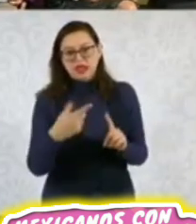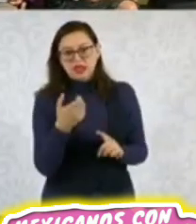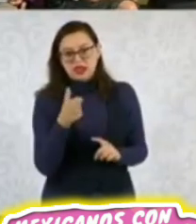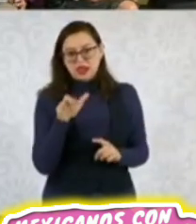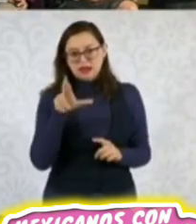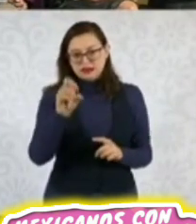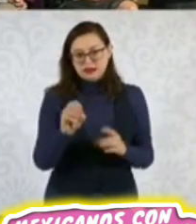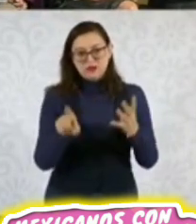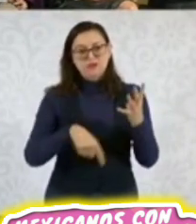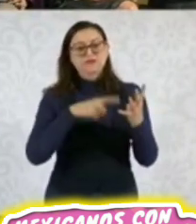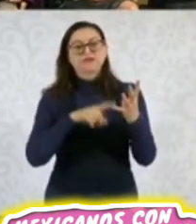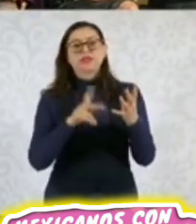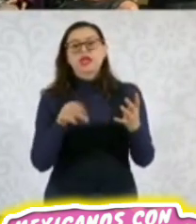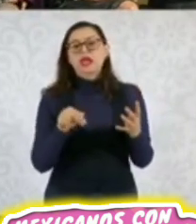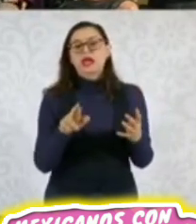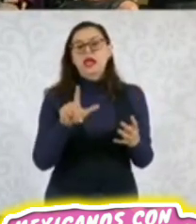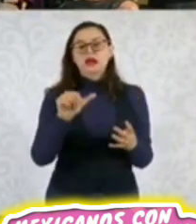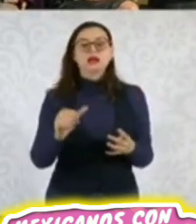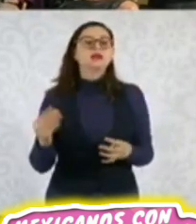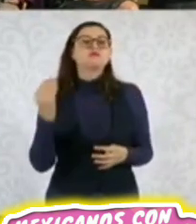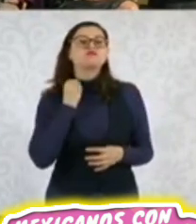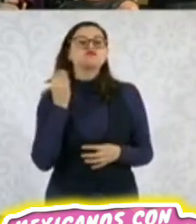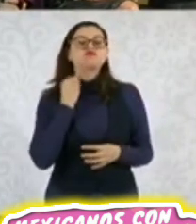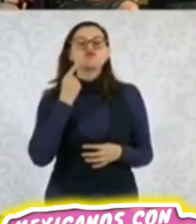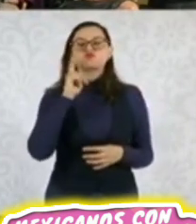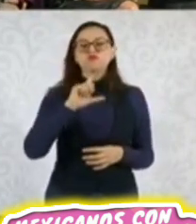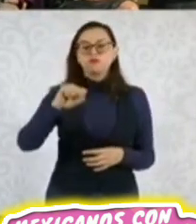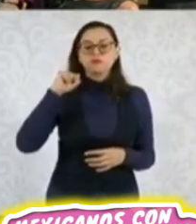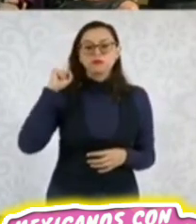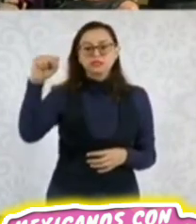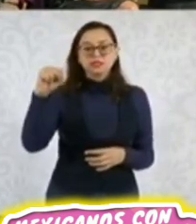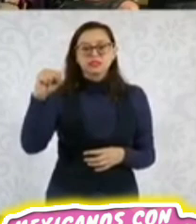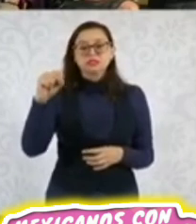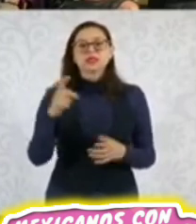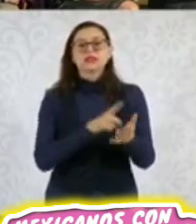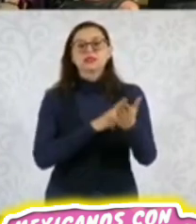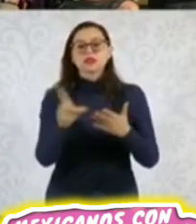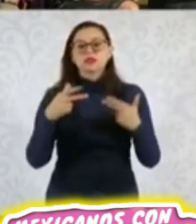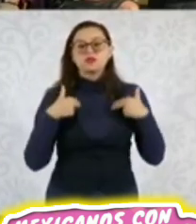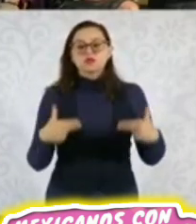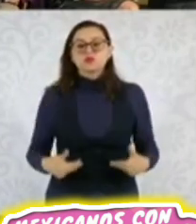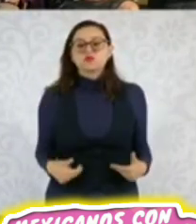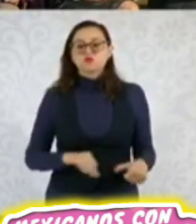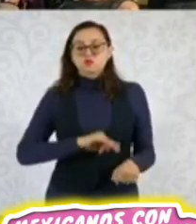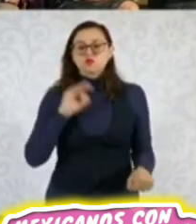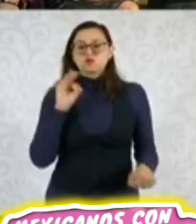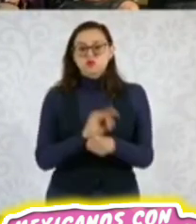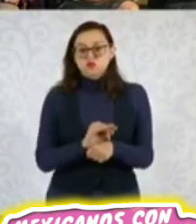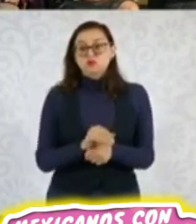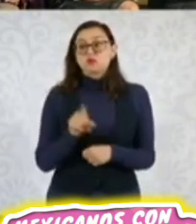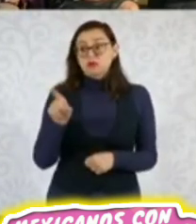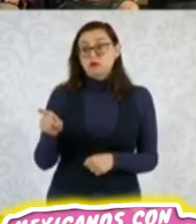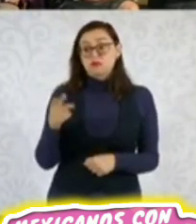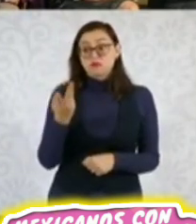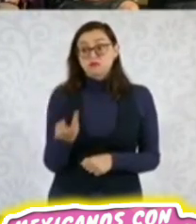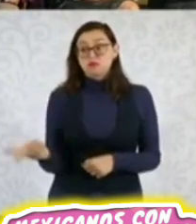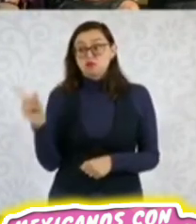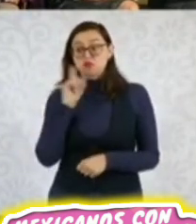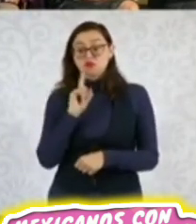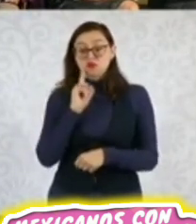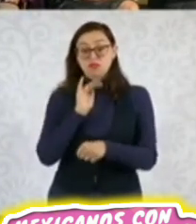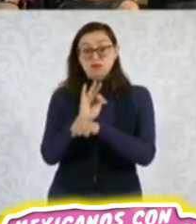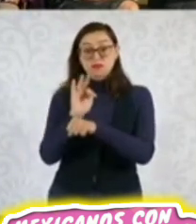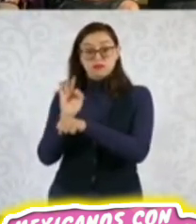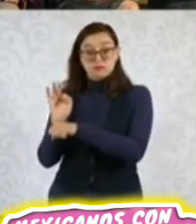y Carla Michelle Salas, abogada feminista y defensora de los derechos humanos, abogada que representa varios casos. No sé si les pasó,